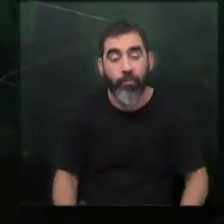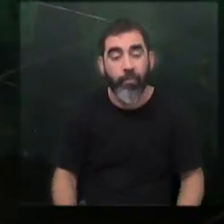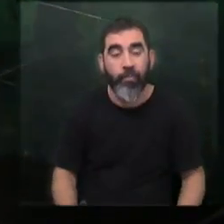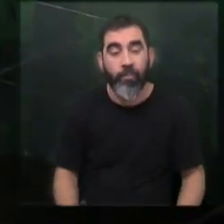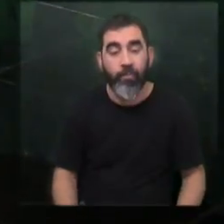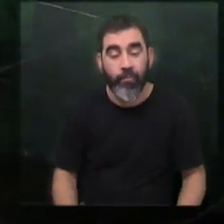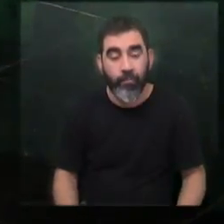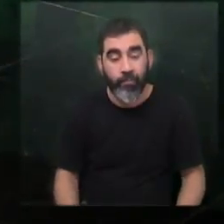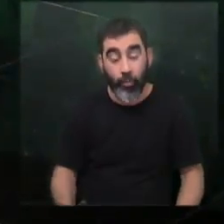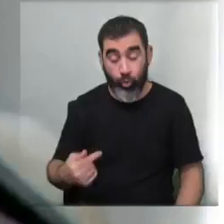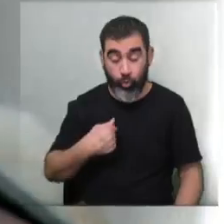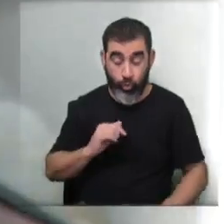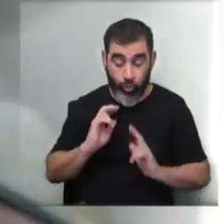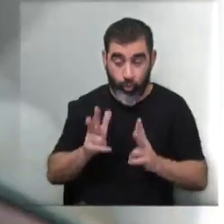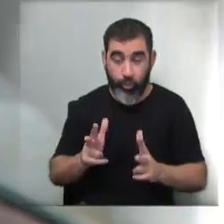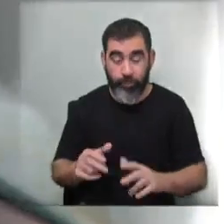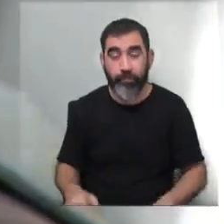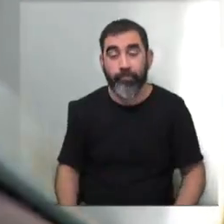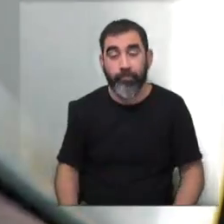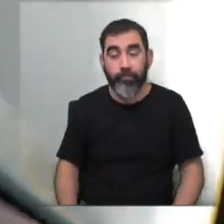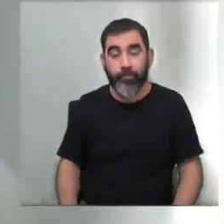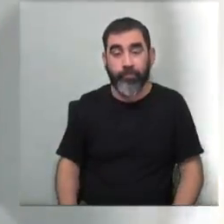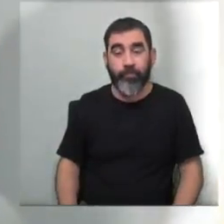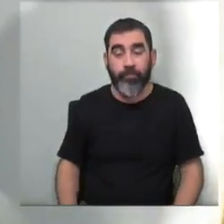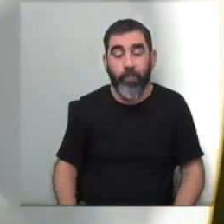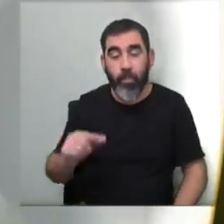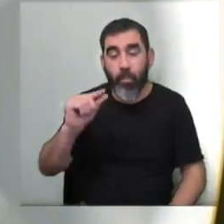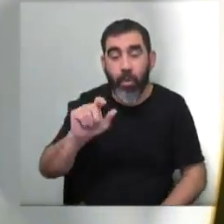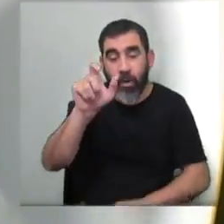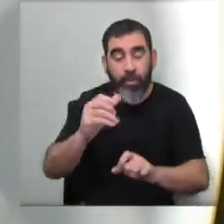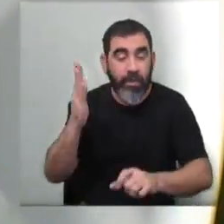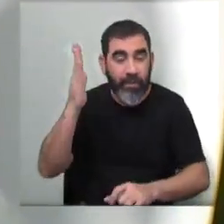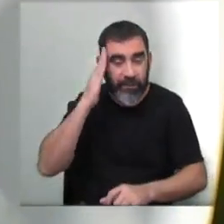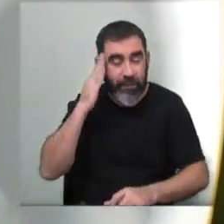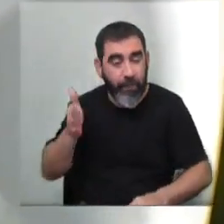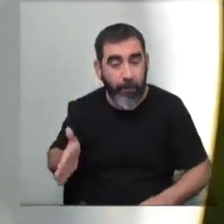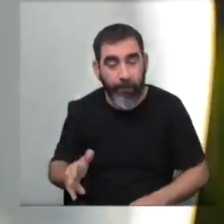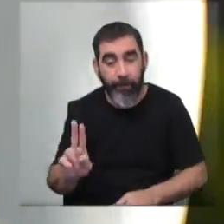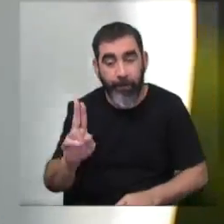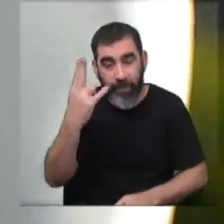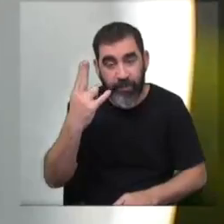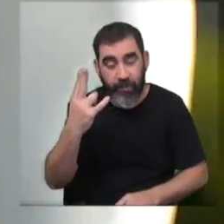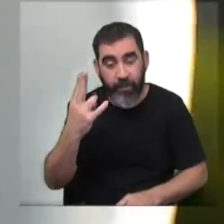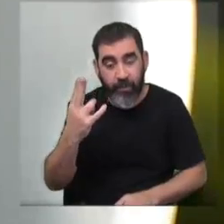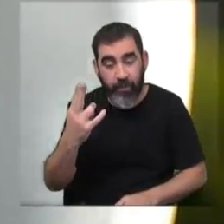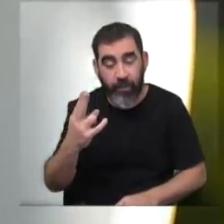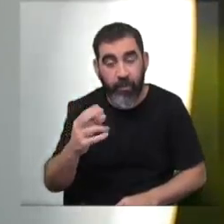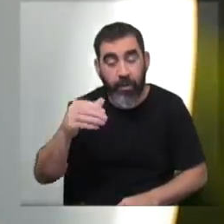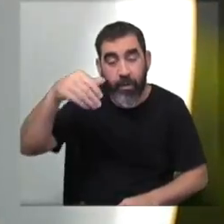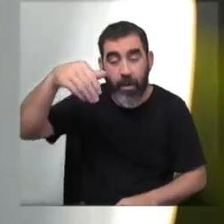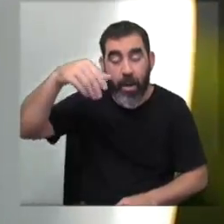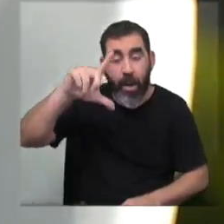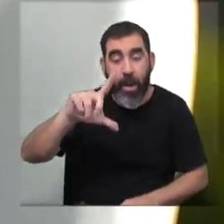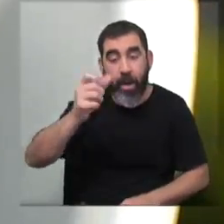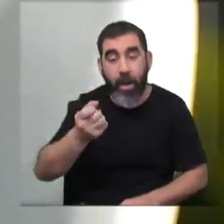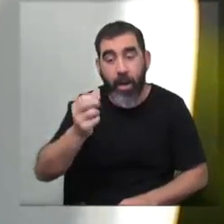voy a decir yo, porque me lo han dicho otros científicos, pocas personas saben más de peces en Uruguay que Marcelo Loureiro, a quien